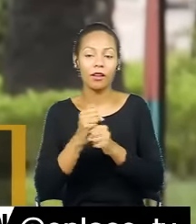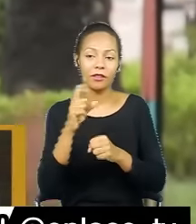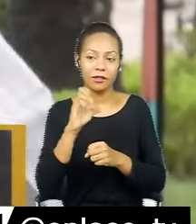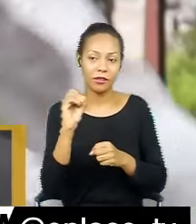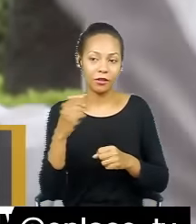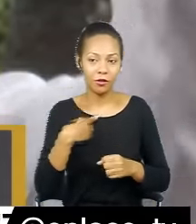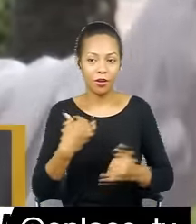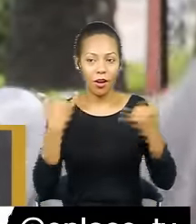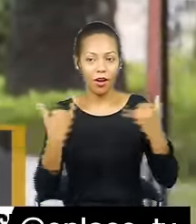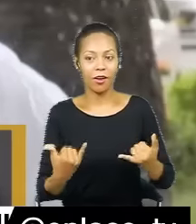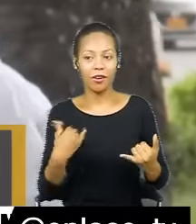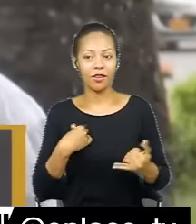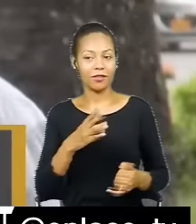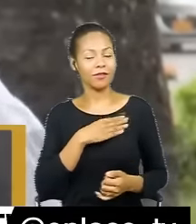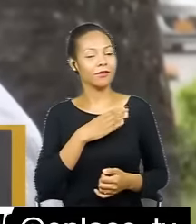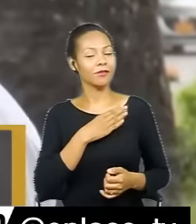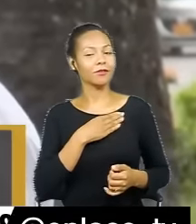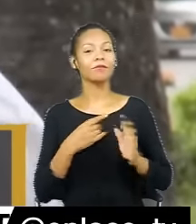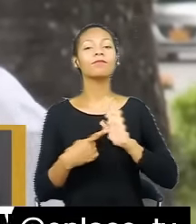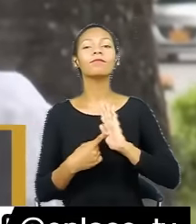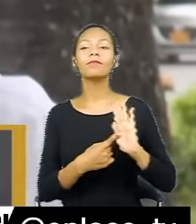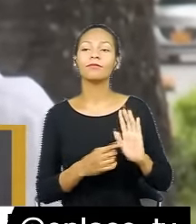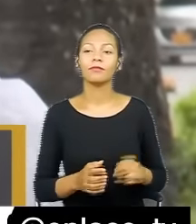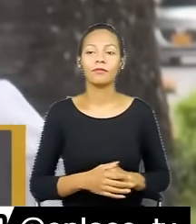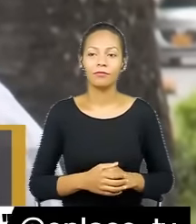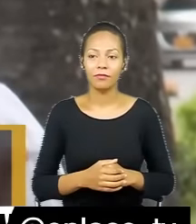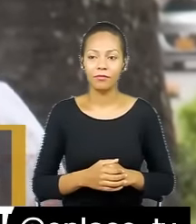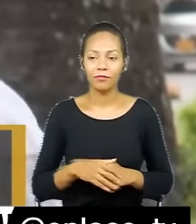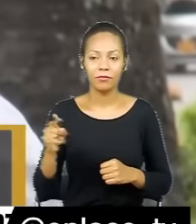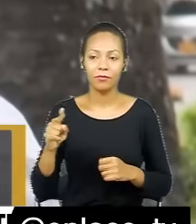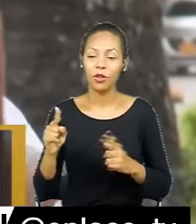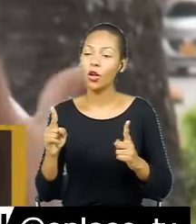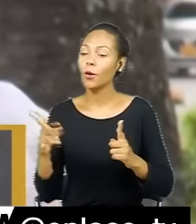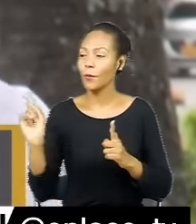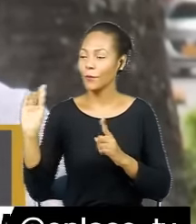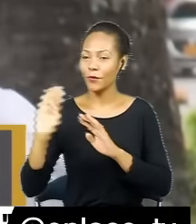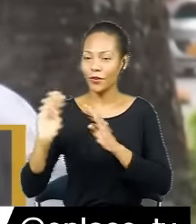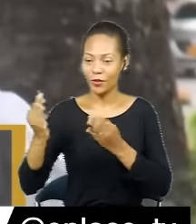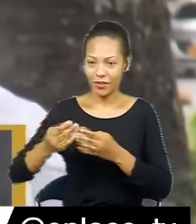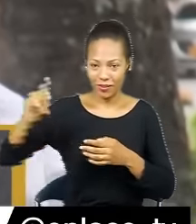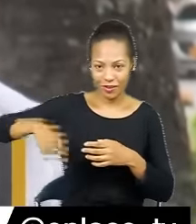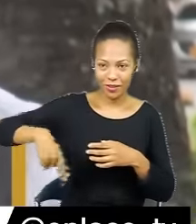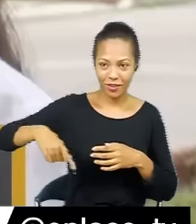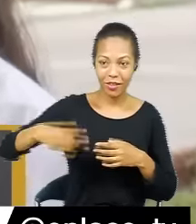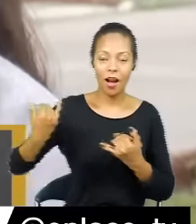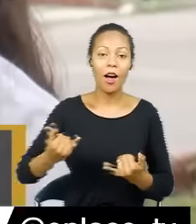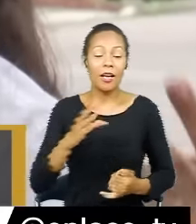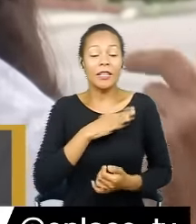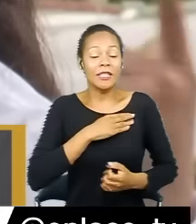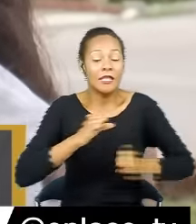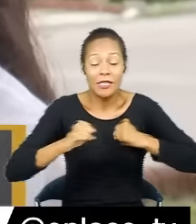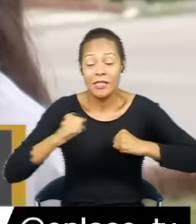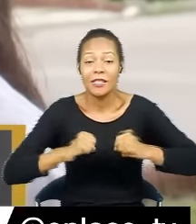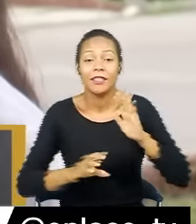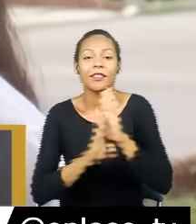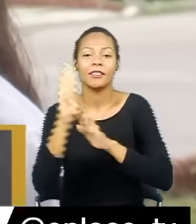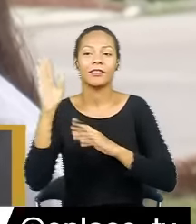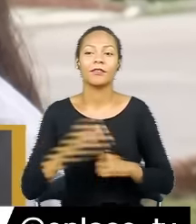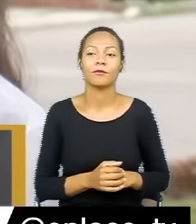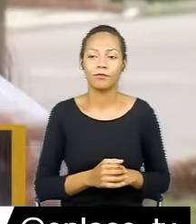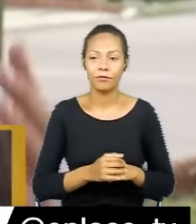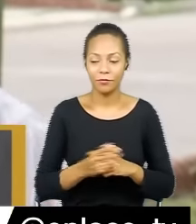estoy aquí luciéndome este sombrero. En la Mari Villamizar hoy estamos celebrando con alegría de esmera que se está progresando. En esta comunidad educativa